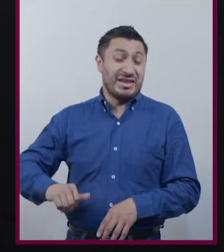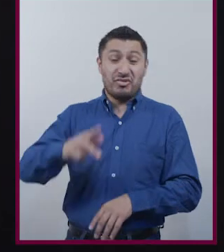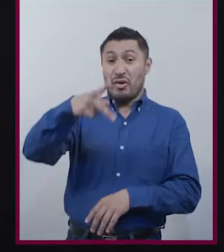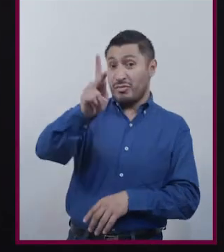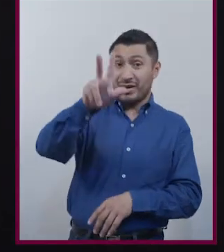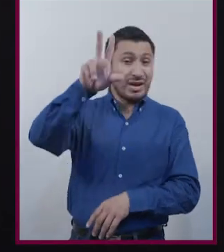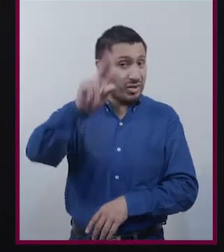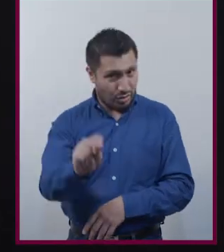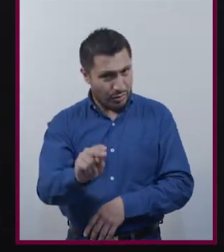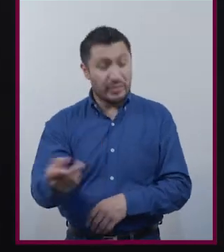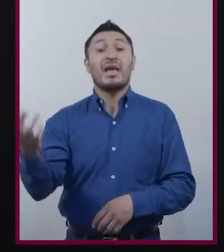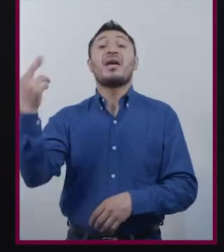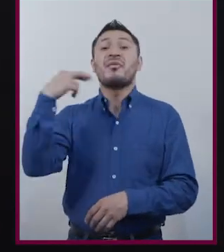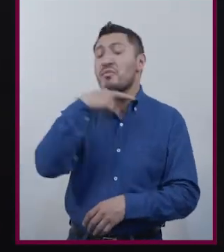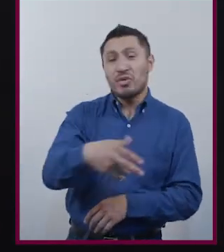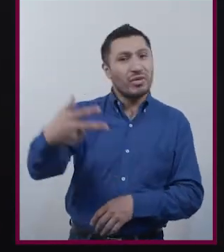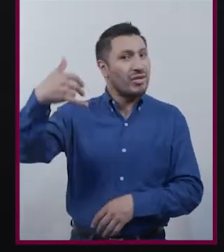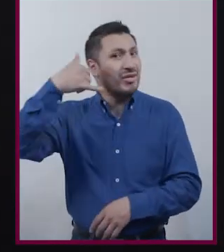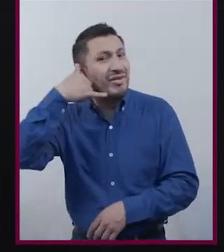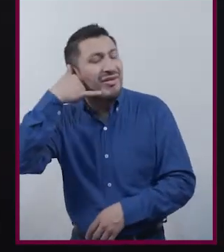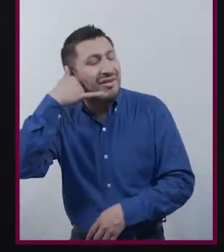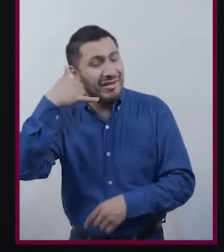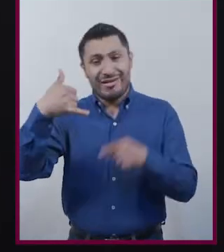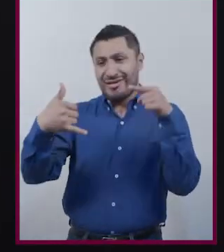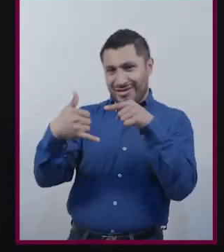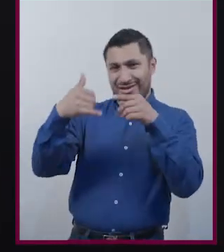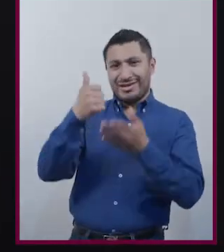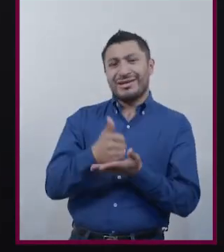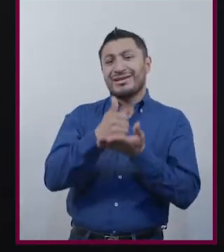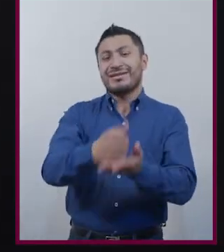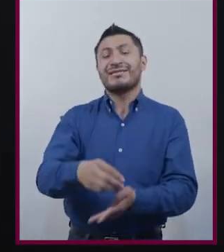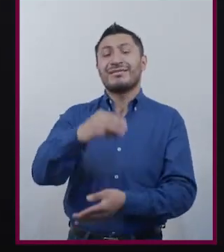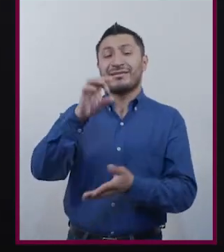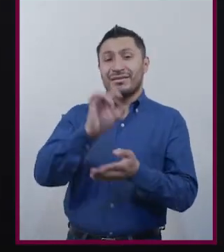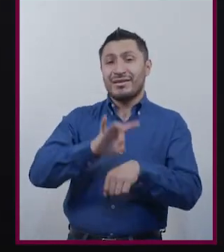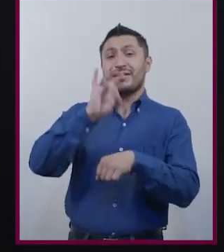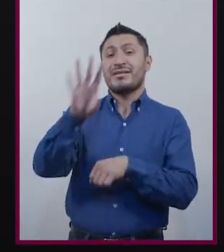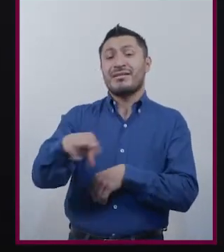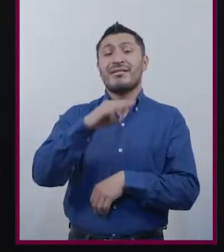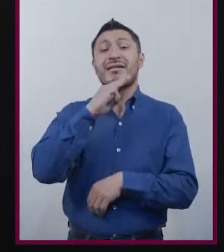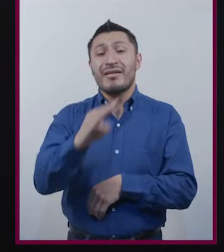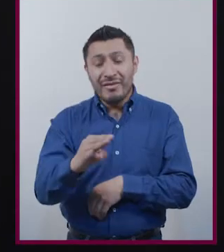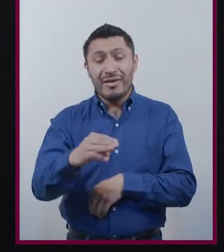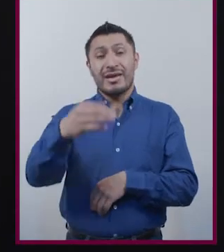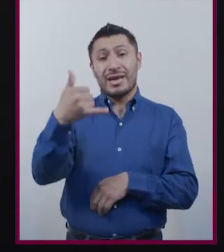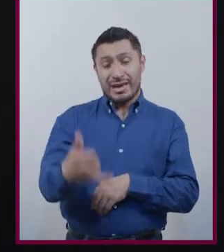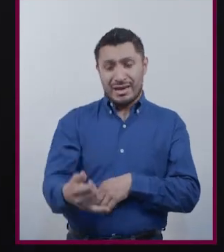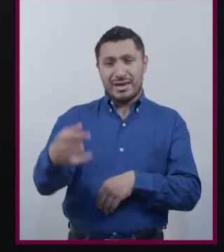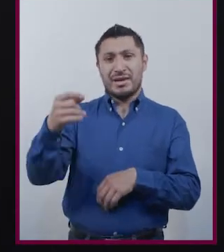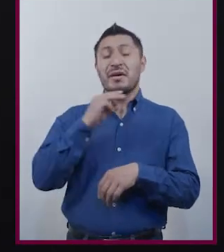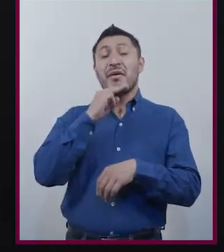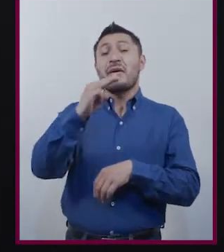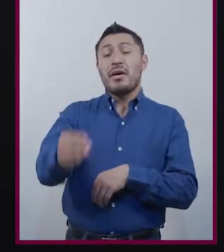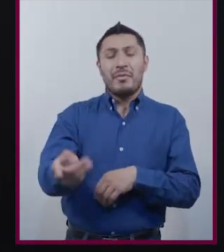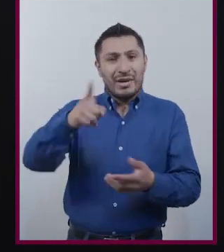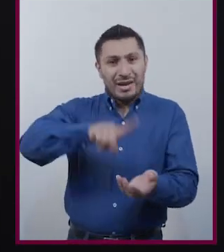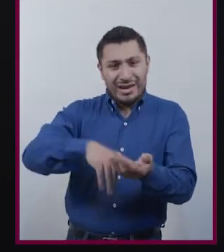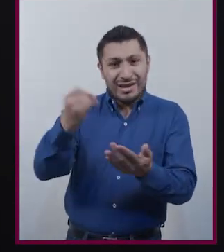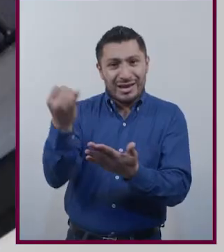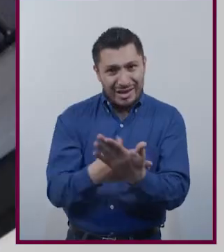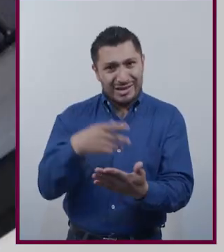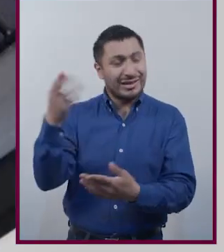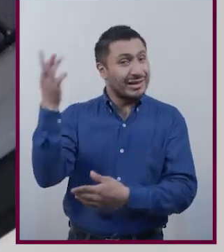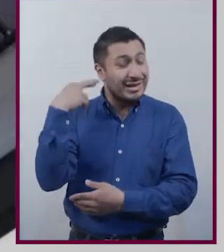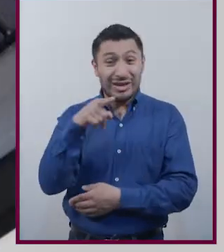no. Y pronto llegaron los teléfonos que permitieron enviar mensajes de texto y mensajes multimedia con imágenes y sonido. ¿Lo